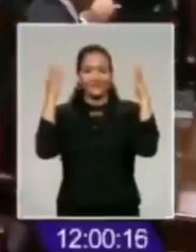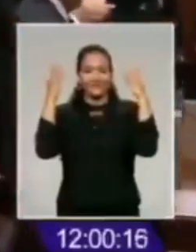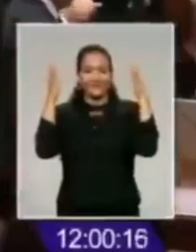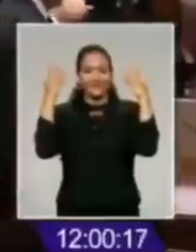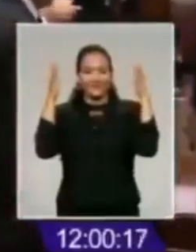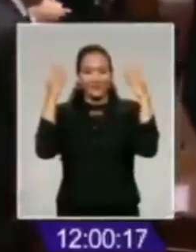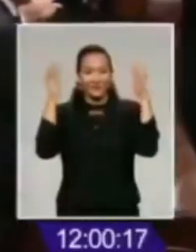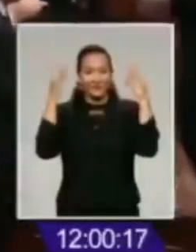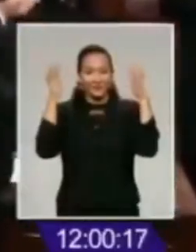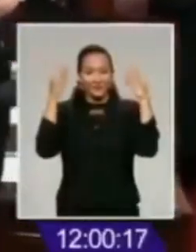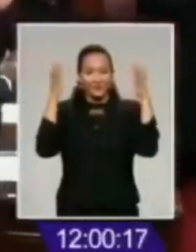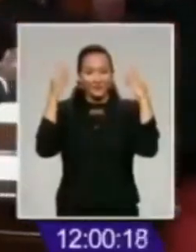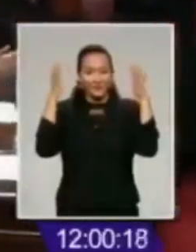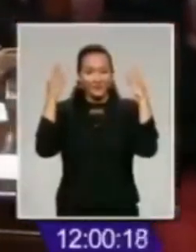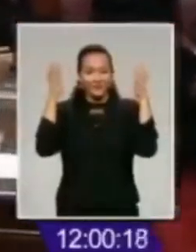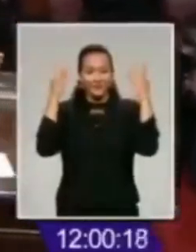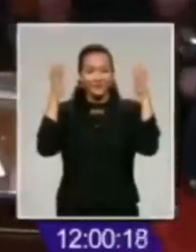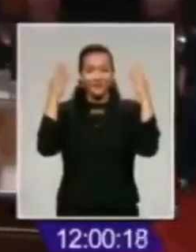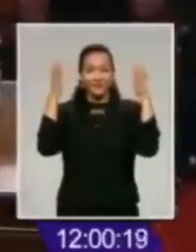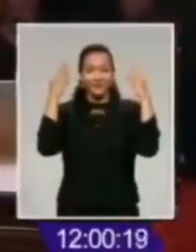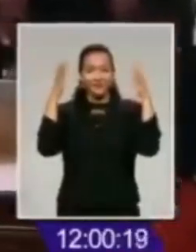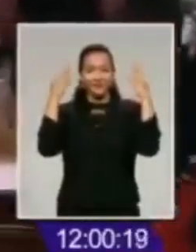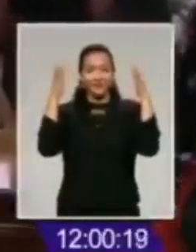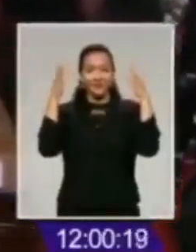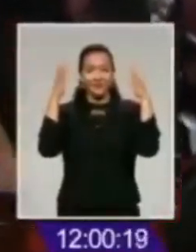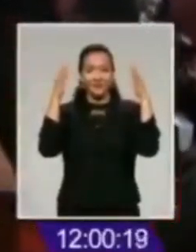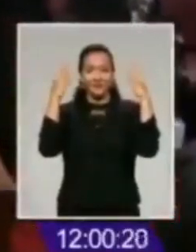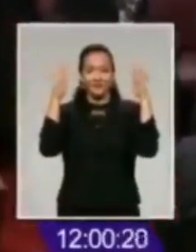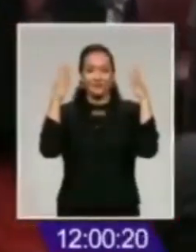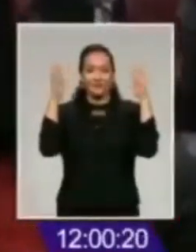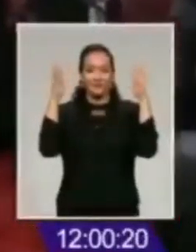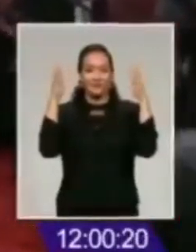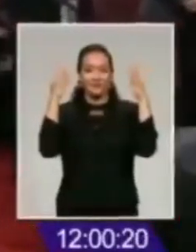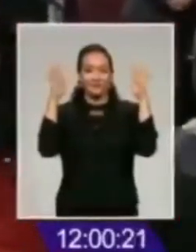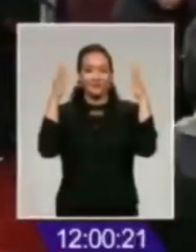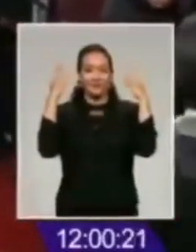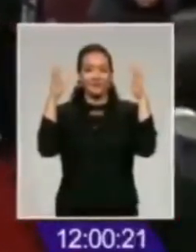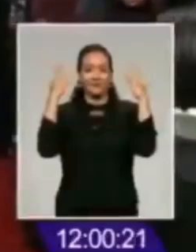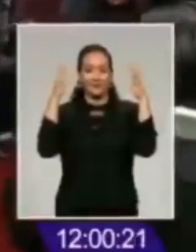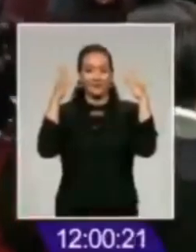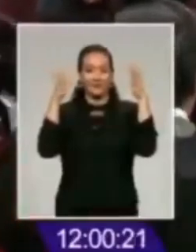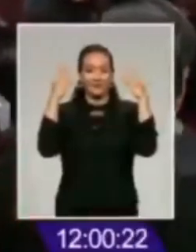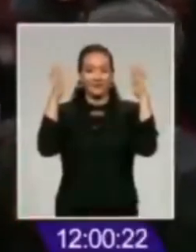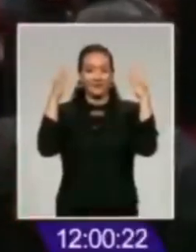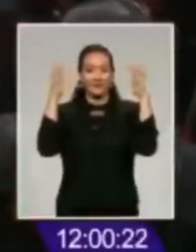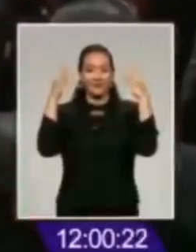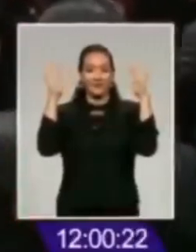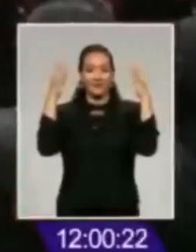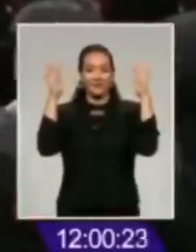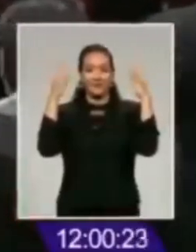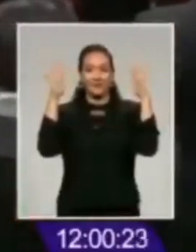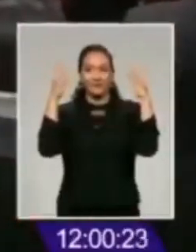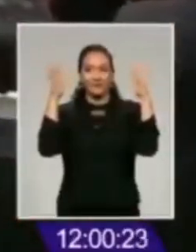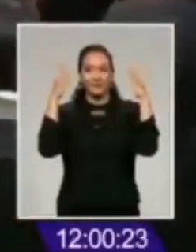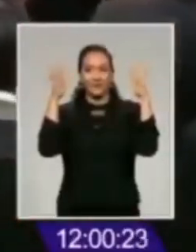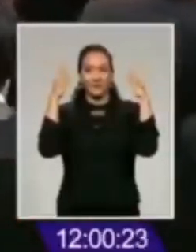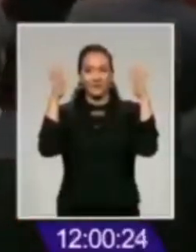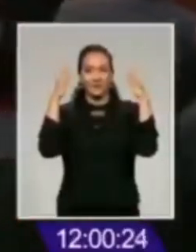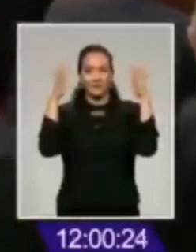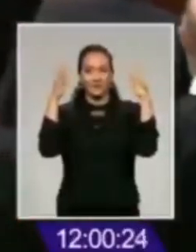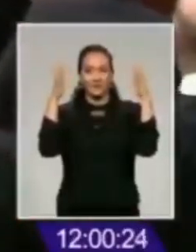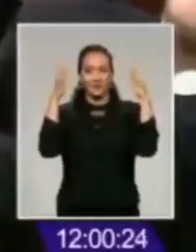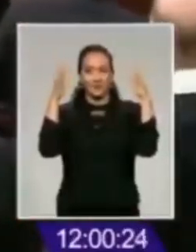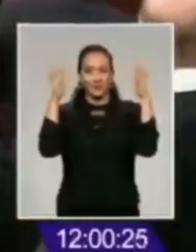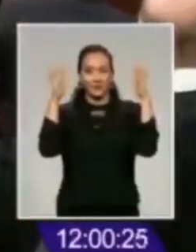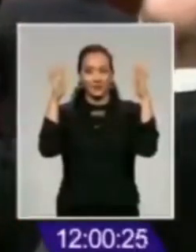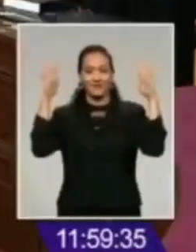Poder Judicial un brazo político en Norma Piña y su pandilla. Vamos a ir al video de Kenia